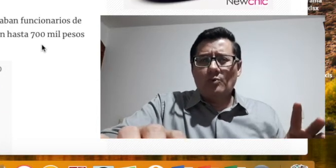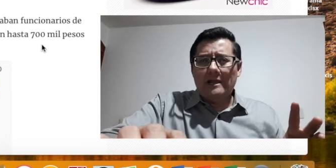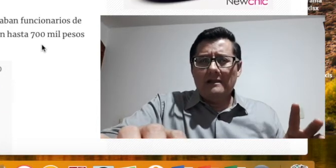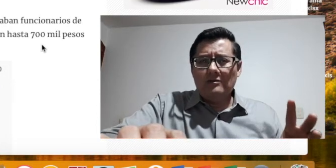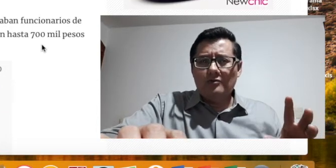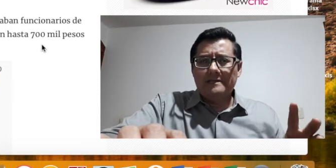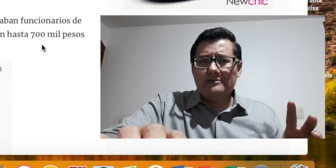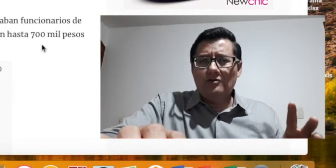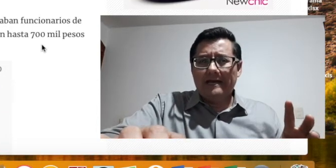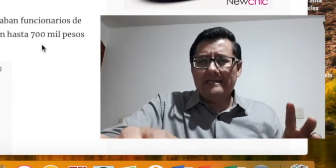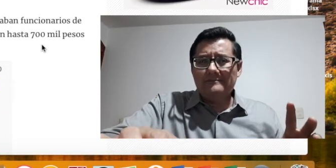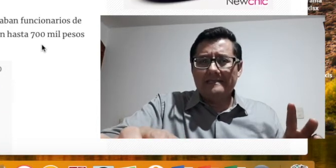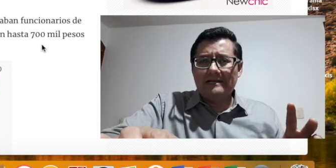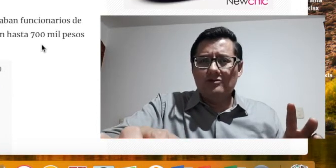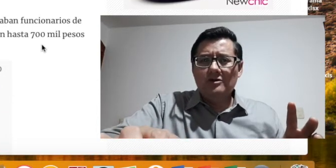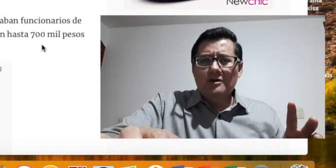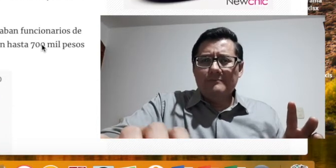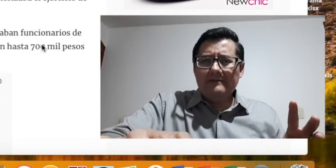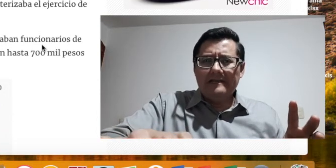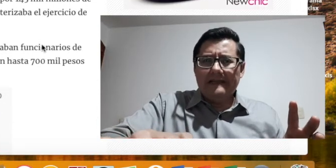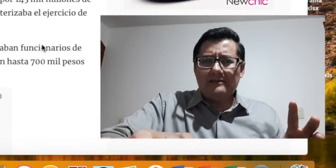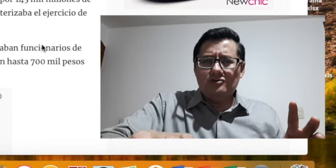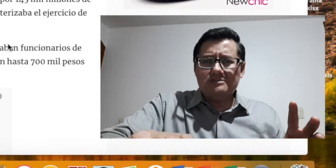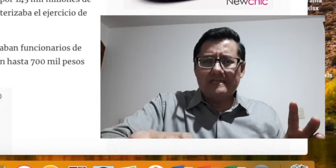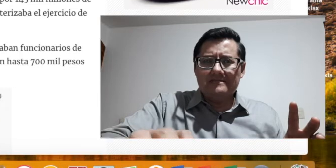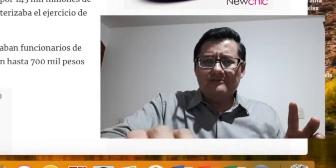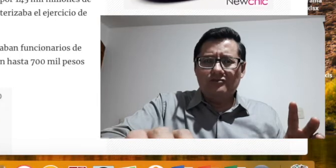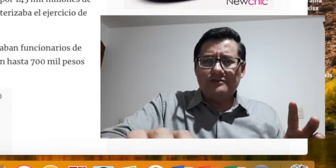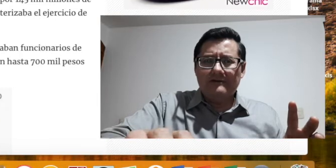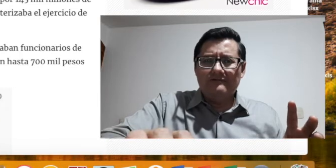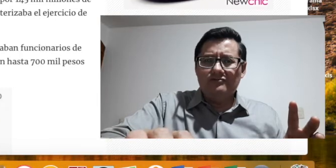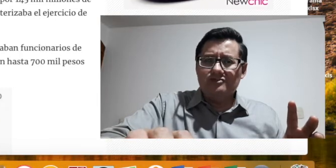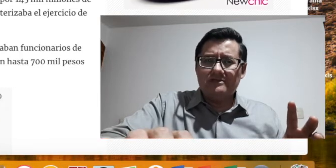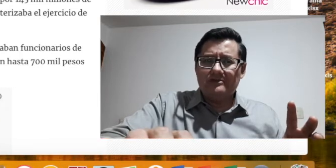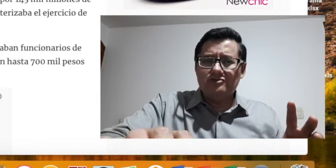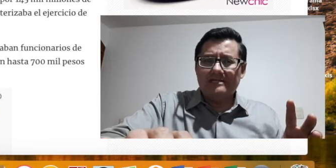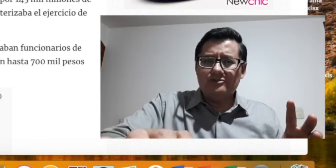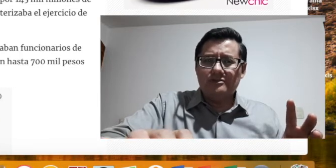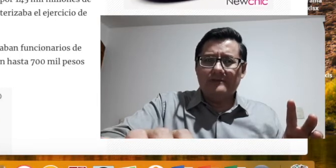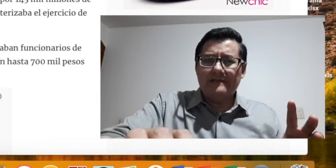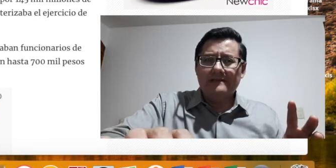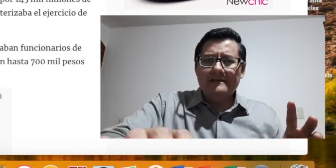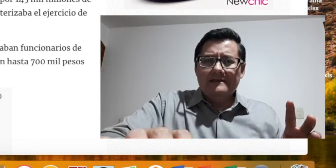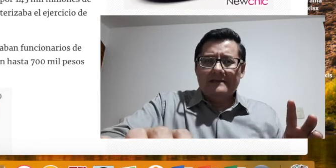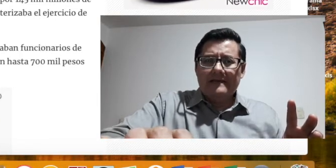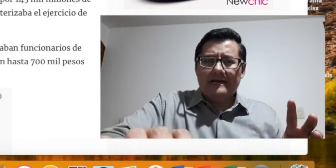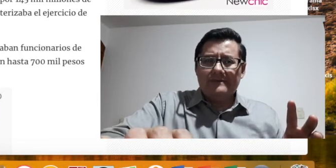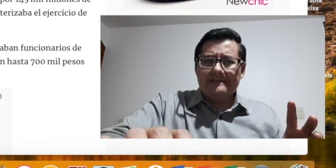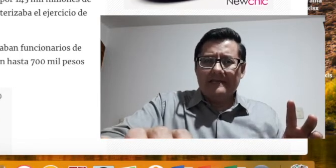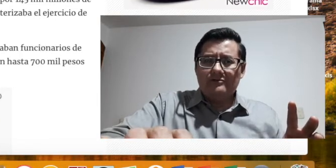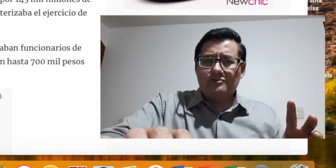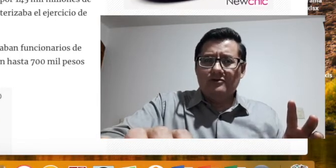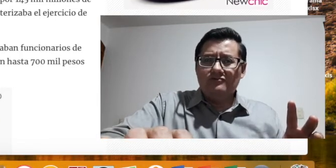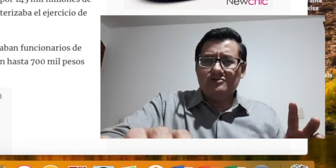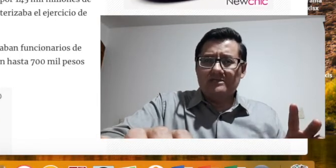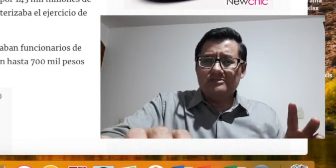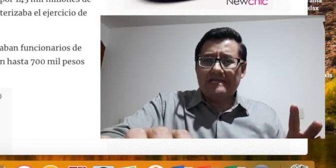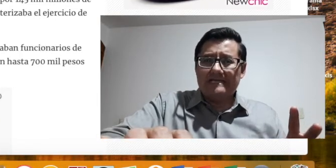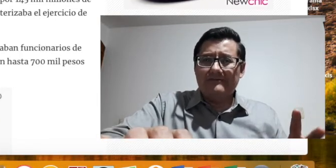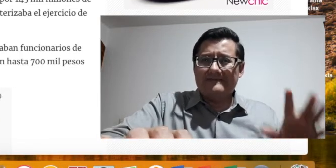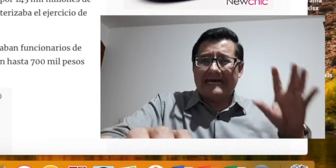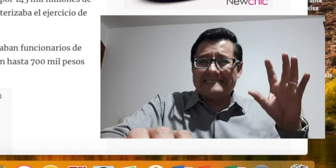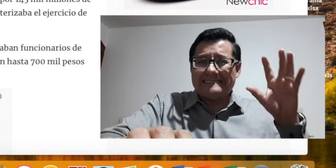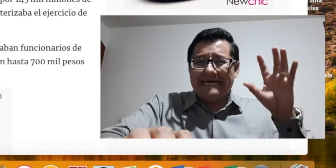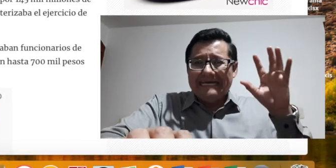que el actual gobierno ha eliminado privilegios que disfrutaban funcionarios de alto nivel. Había en el Ejecutivo funcionarios